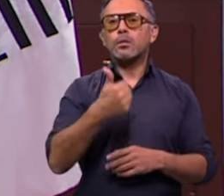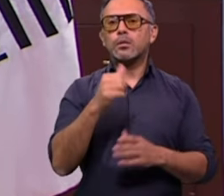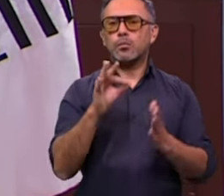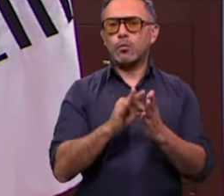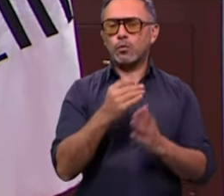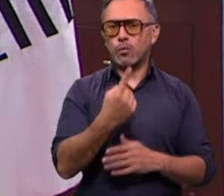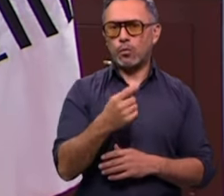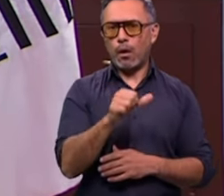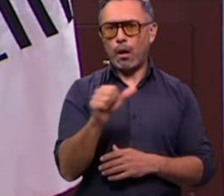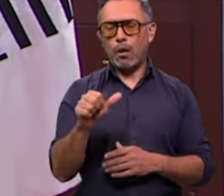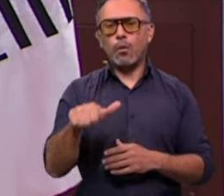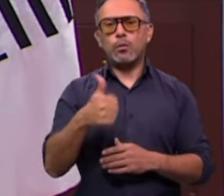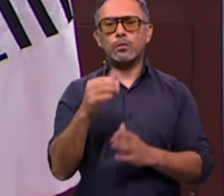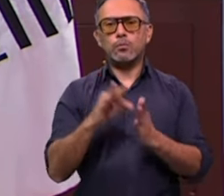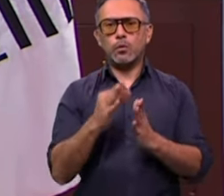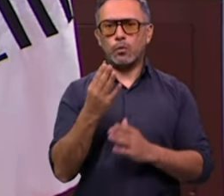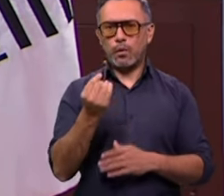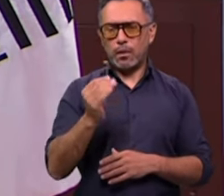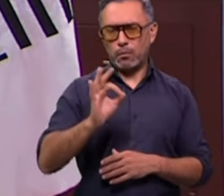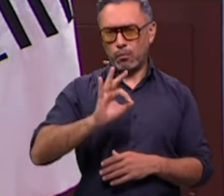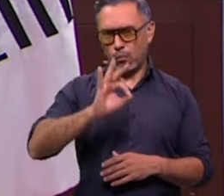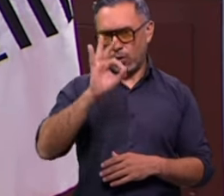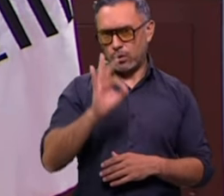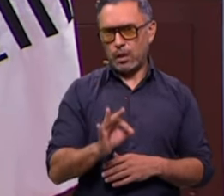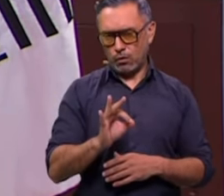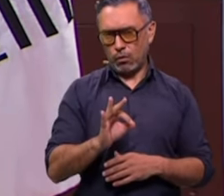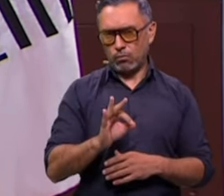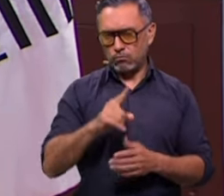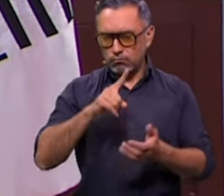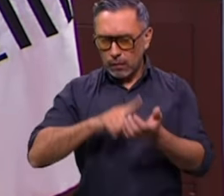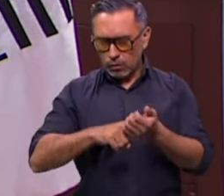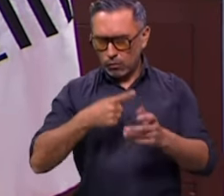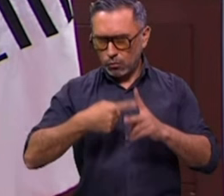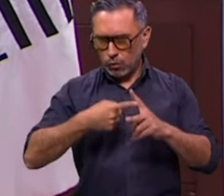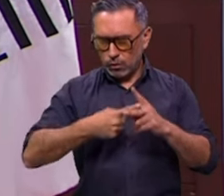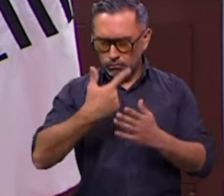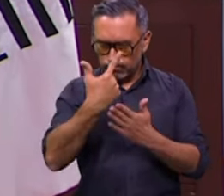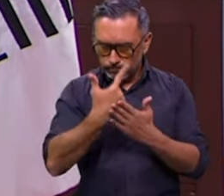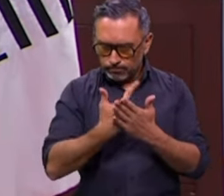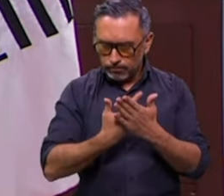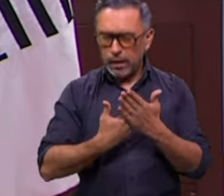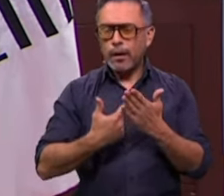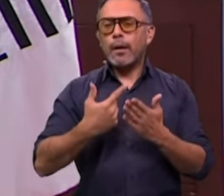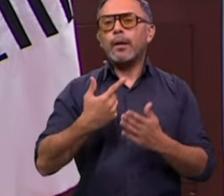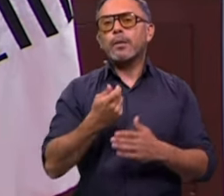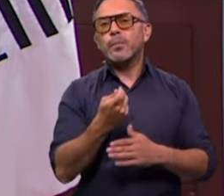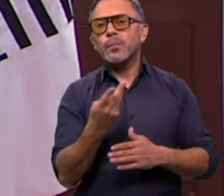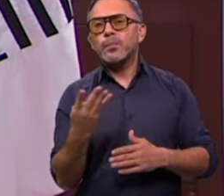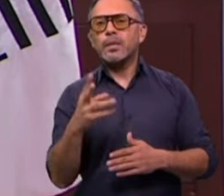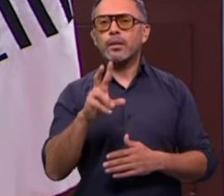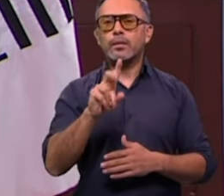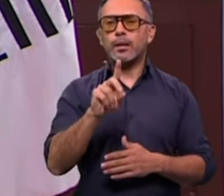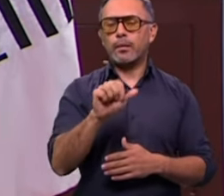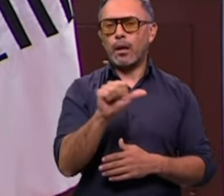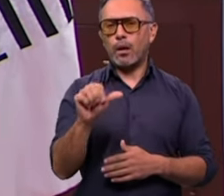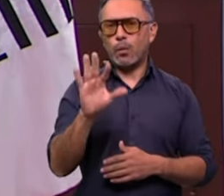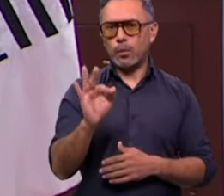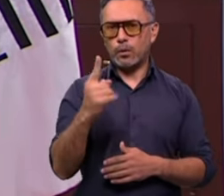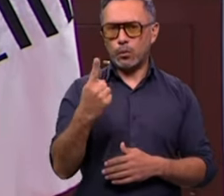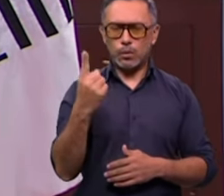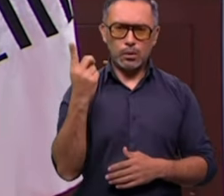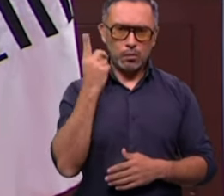y 11.9% de la votación, lo que representa entre 30 y 41